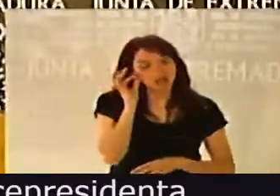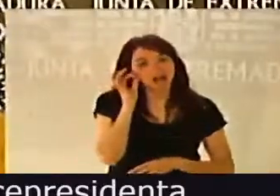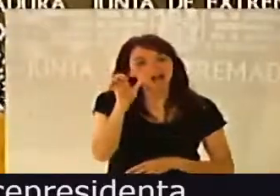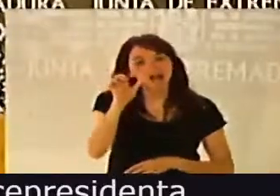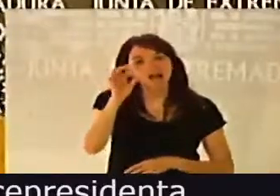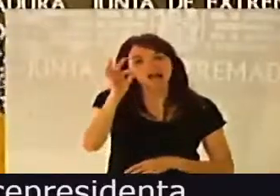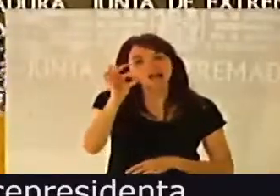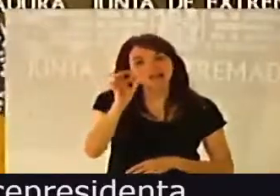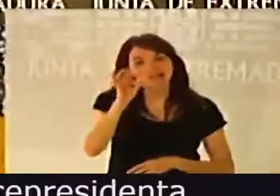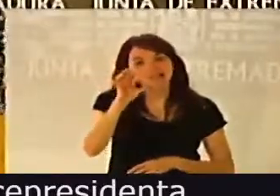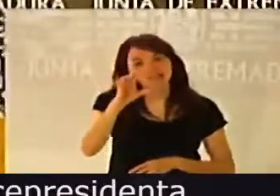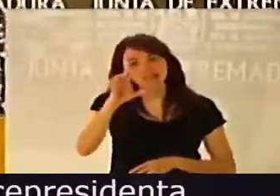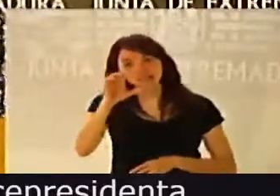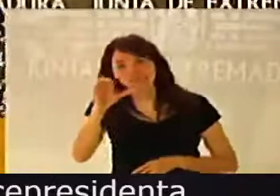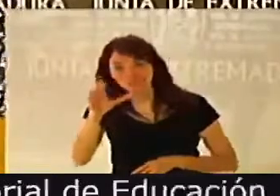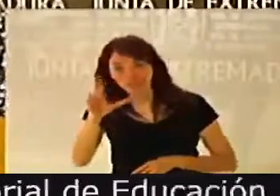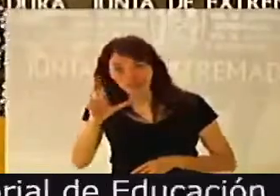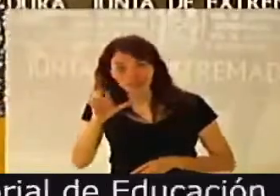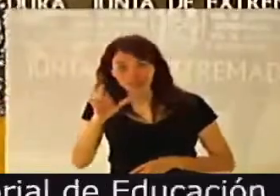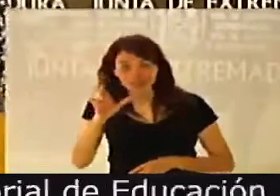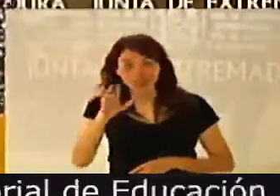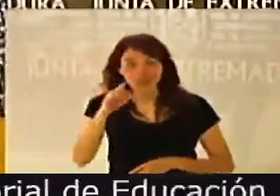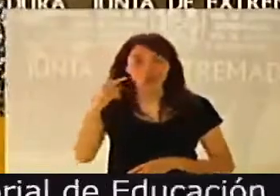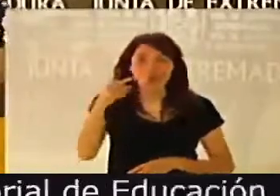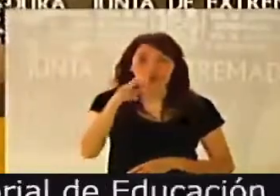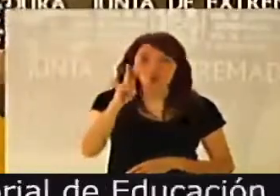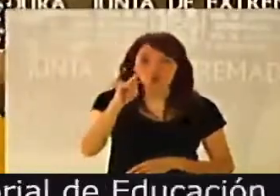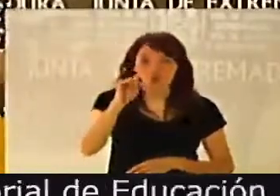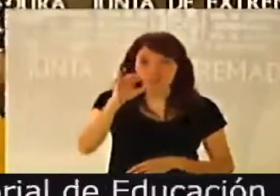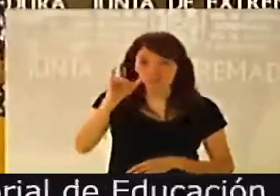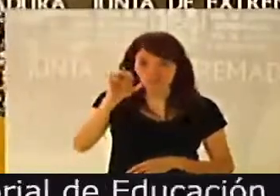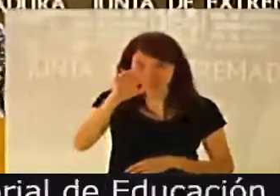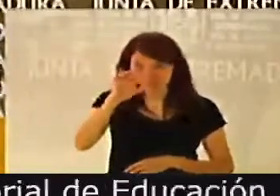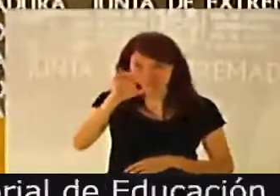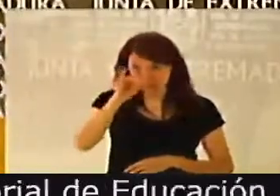Esther Gutiérrez. Por tanto, allí discutiremos, pero insisto,